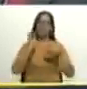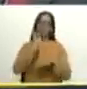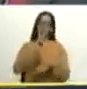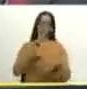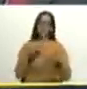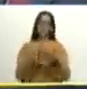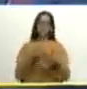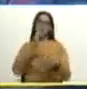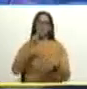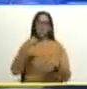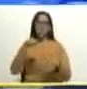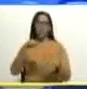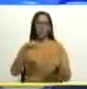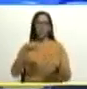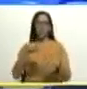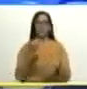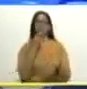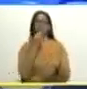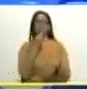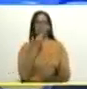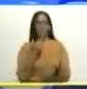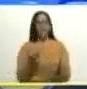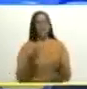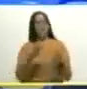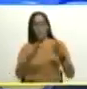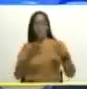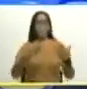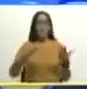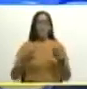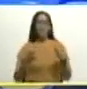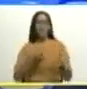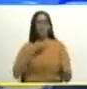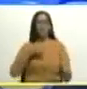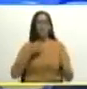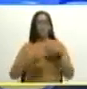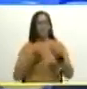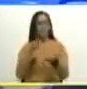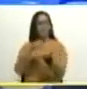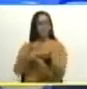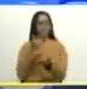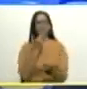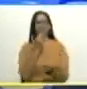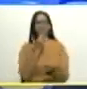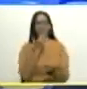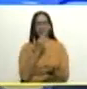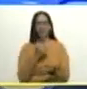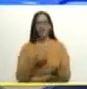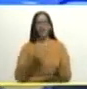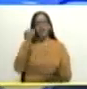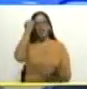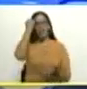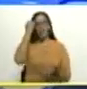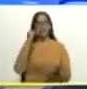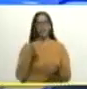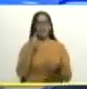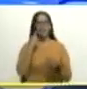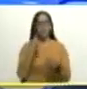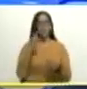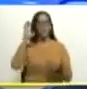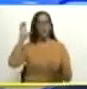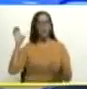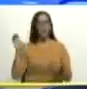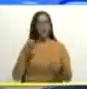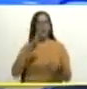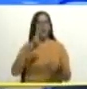de noviembre. Estamos encima, pues. Es muy similar a la que nosotros tuvimos participación recientemente en la India. Correcto. Ahí vemos países de los